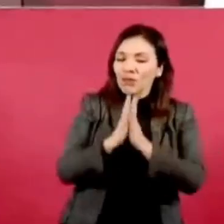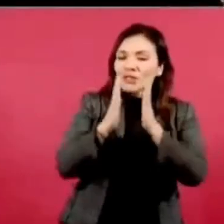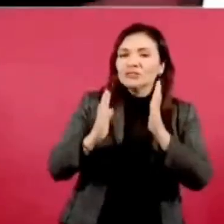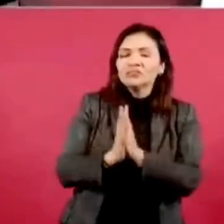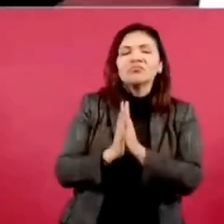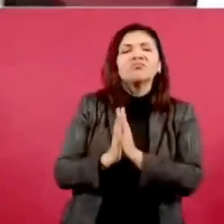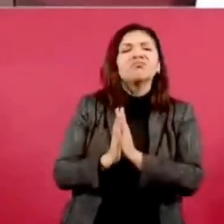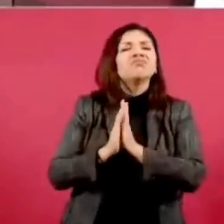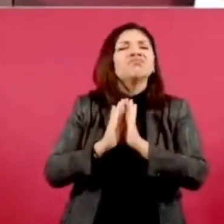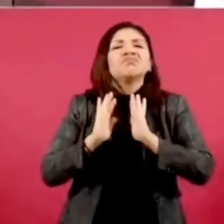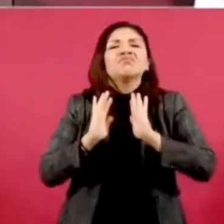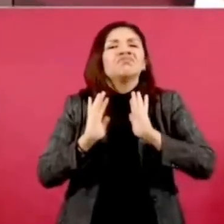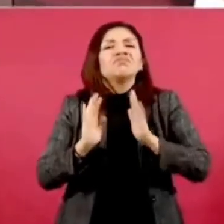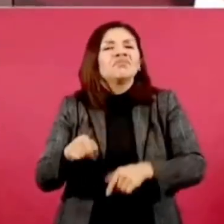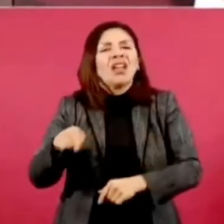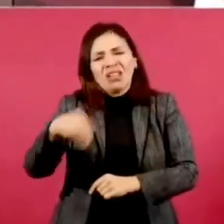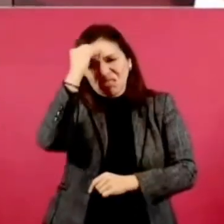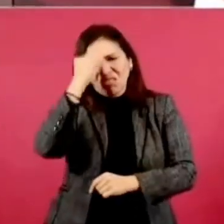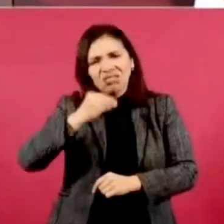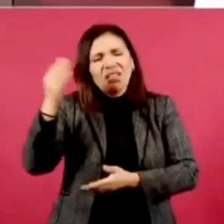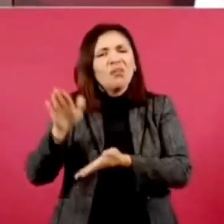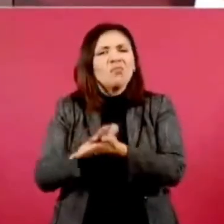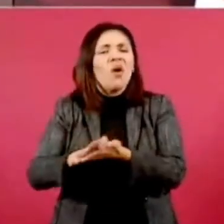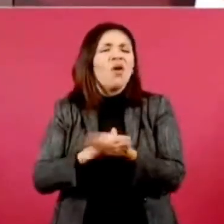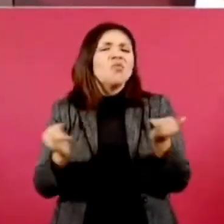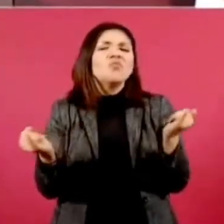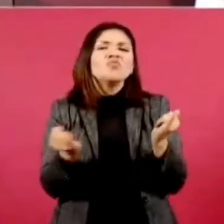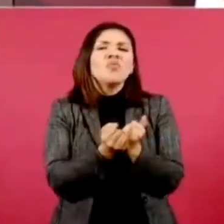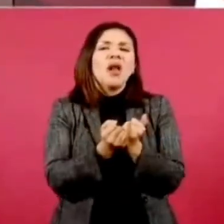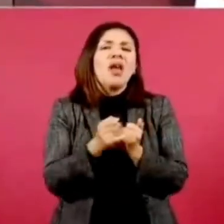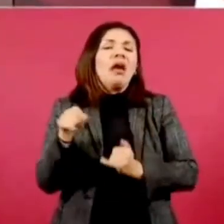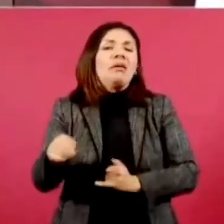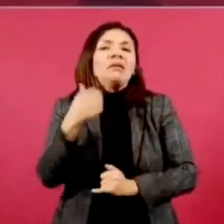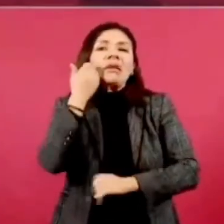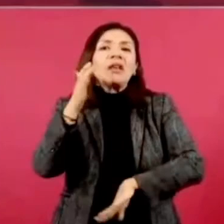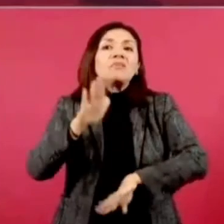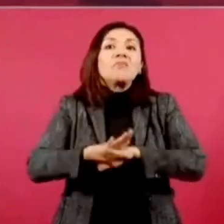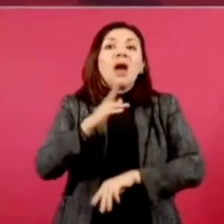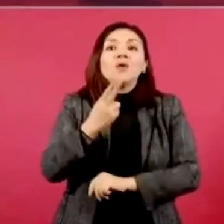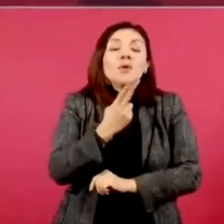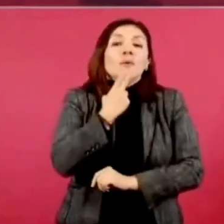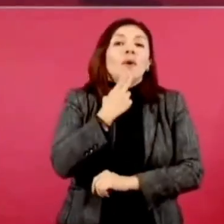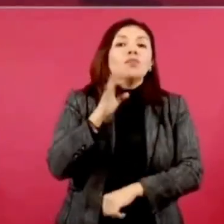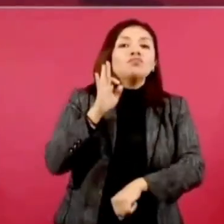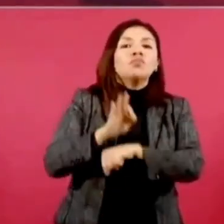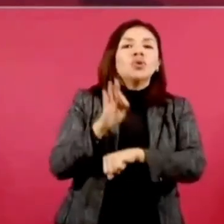estaba metido por completo en la protección